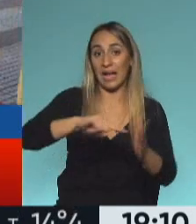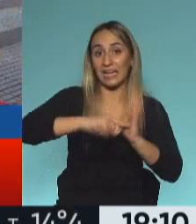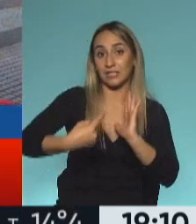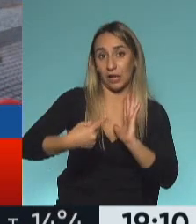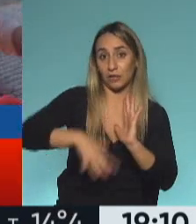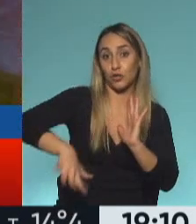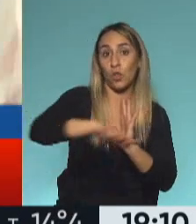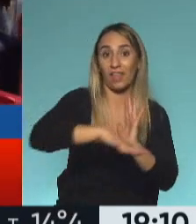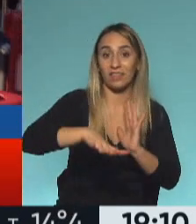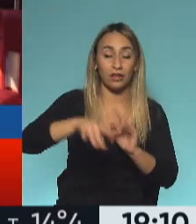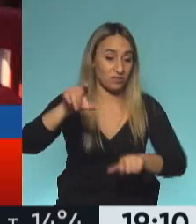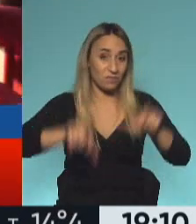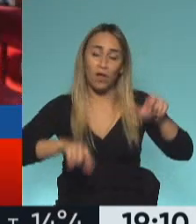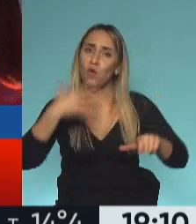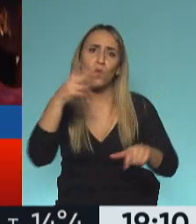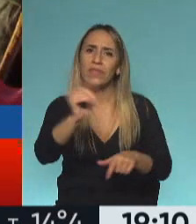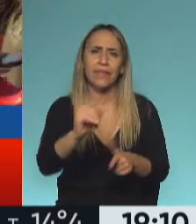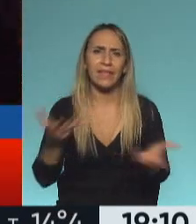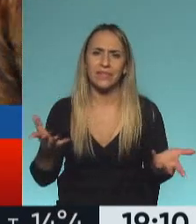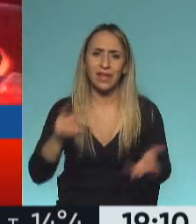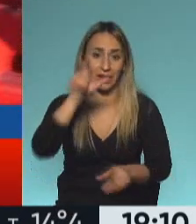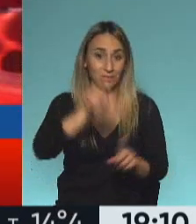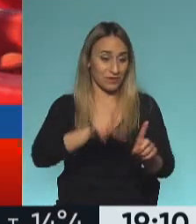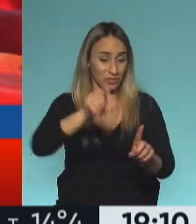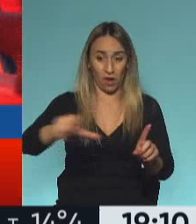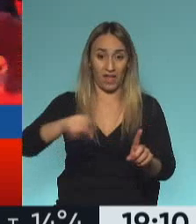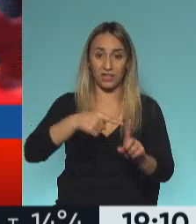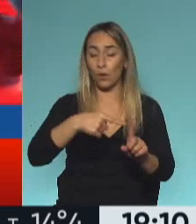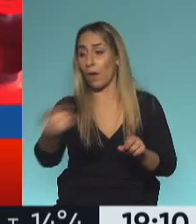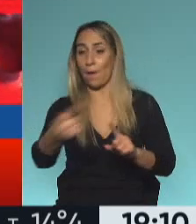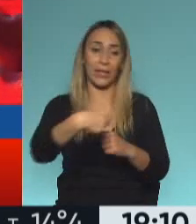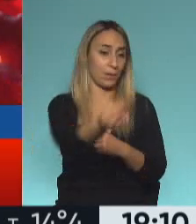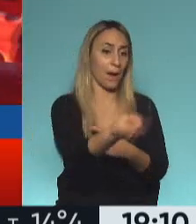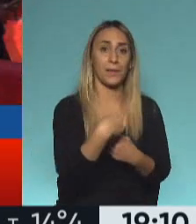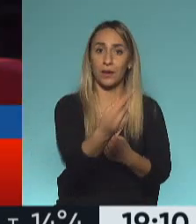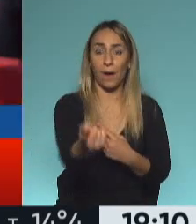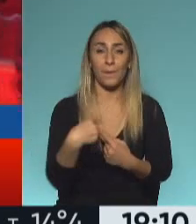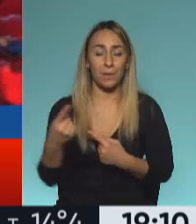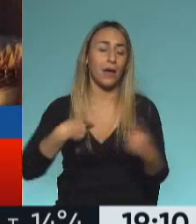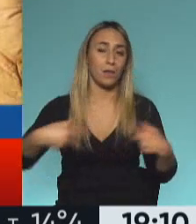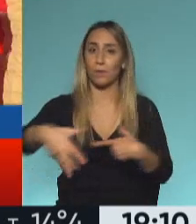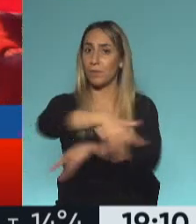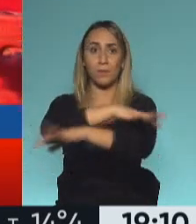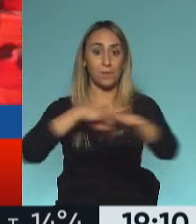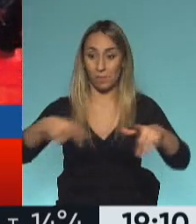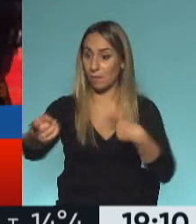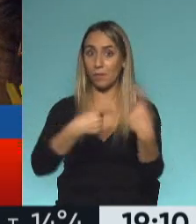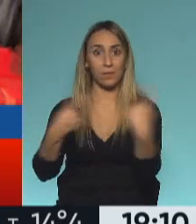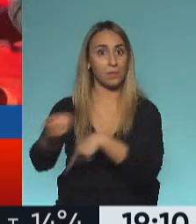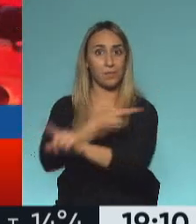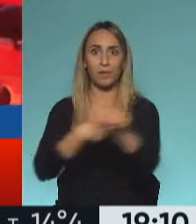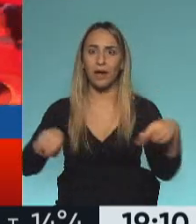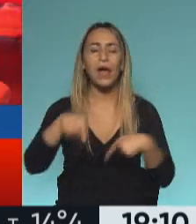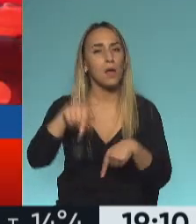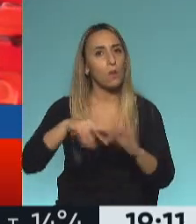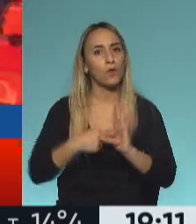que no ha entendido de que la gente se mueve de un lado para el otro constantemente, y eso es un problema. Y le digo,